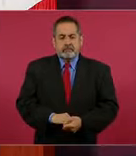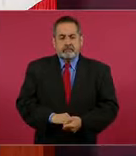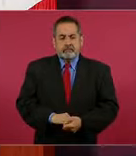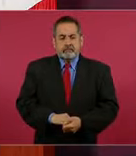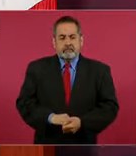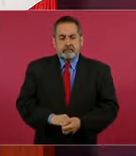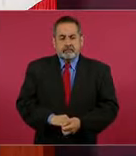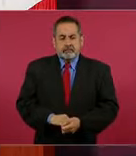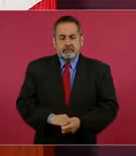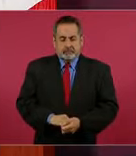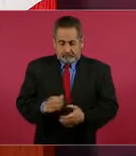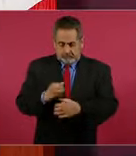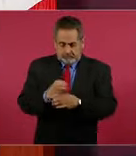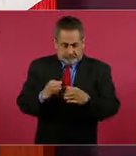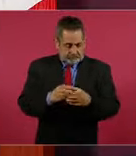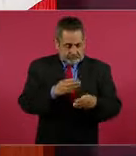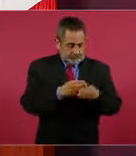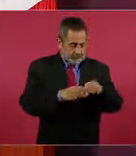Y se llevan el material